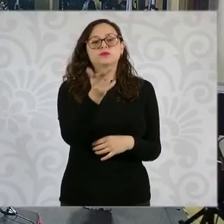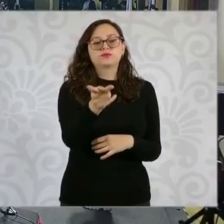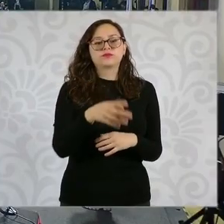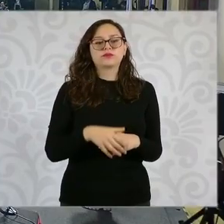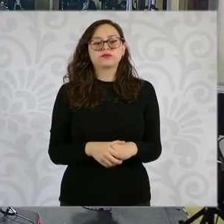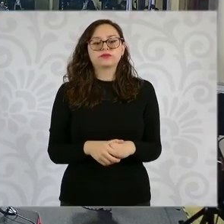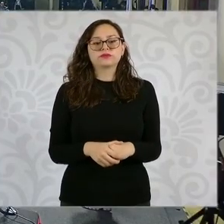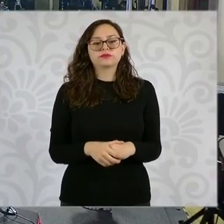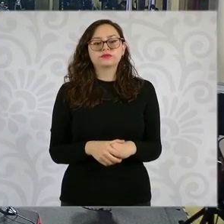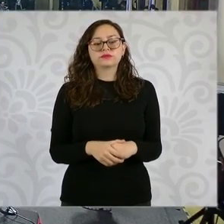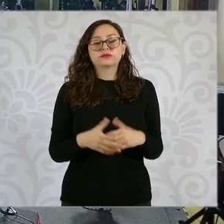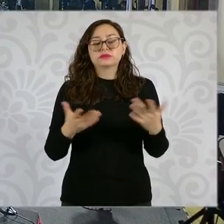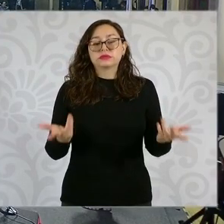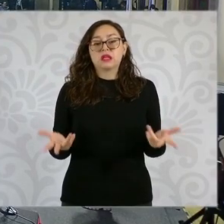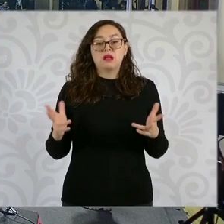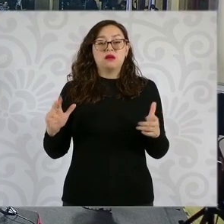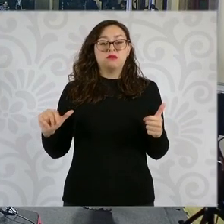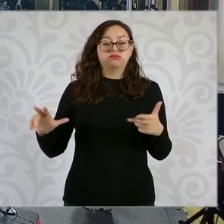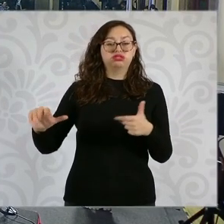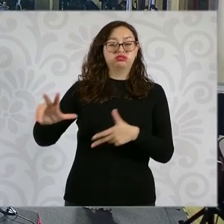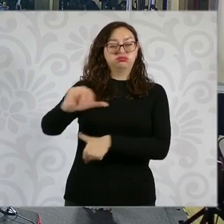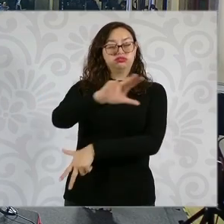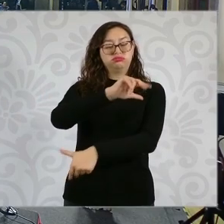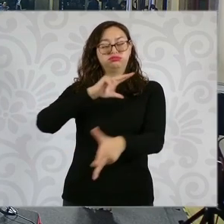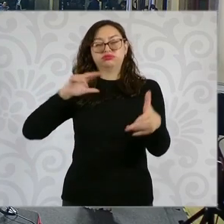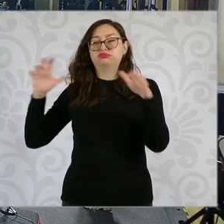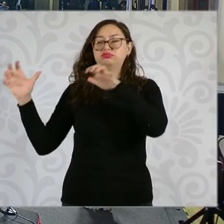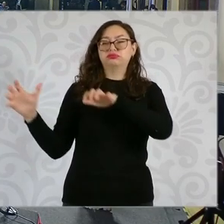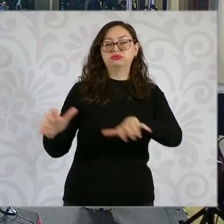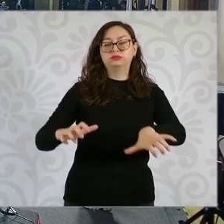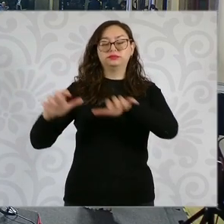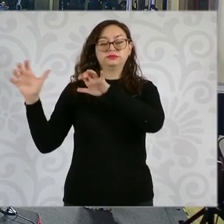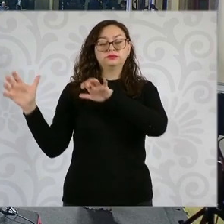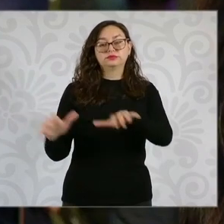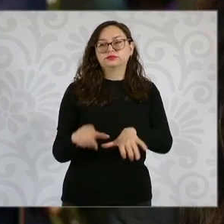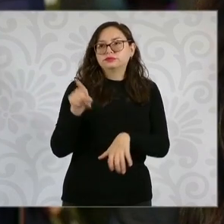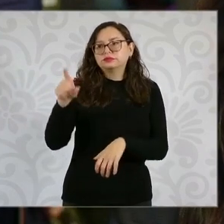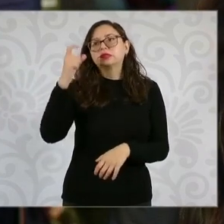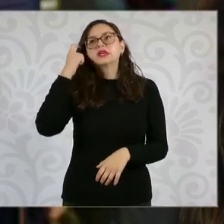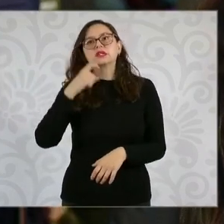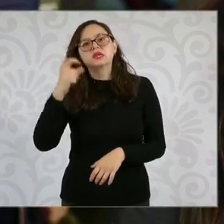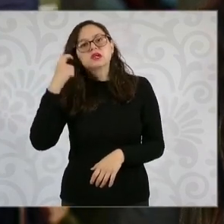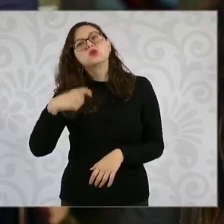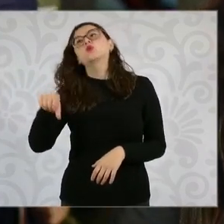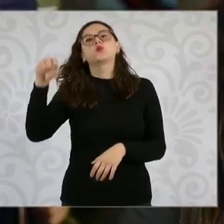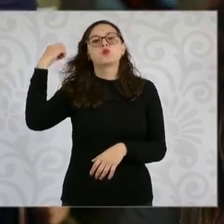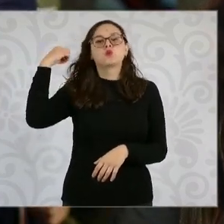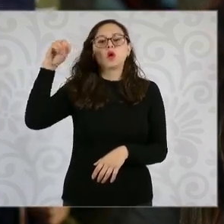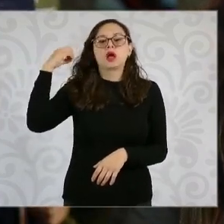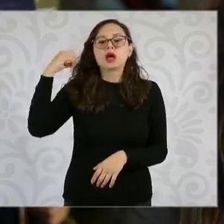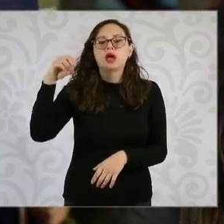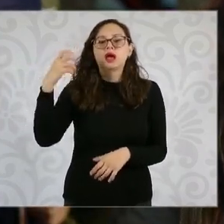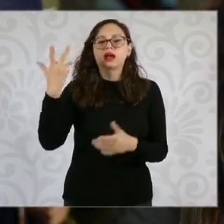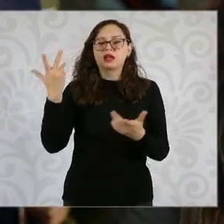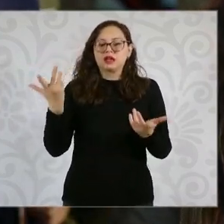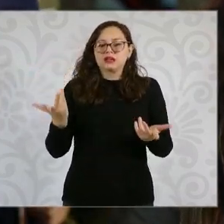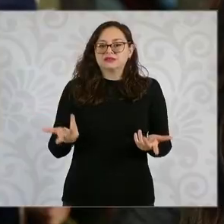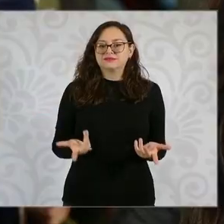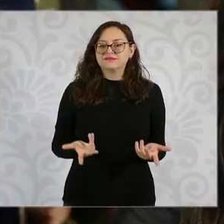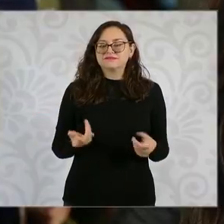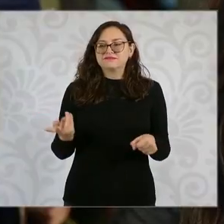los daños que ha causado John en Guerrero, en Oaxaca, y una situación preocupante que ya nos comentaba, se está atendiendo